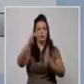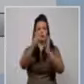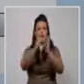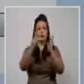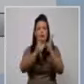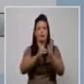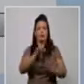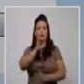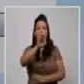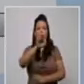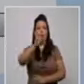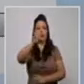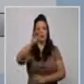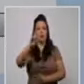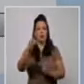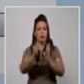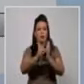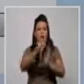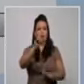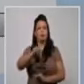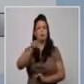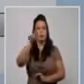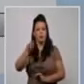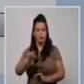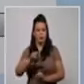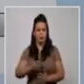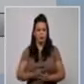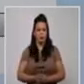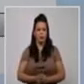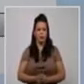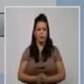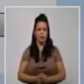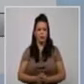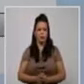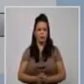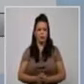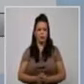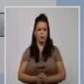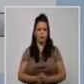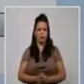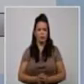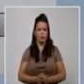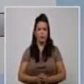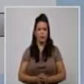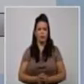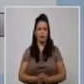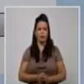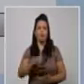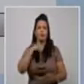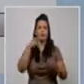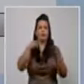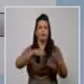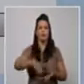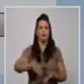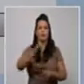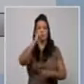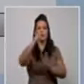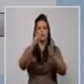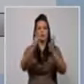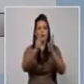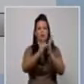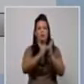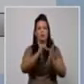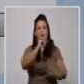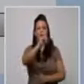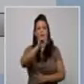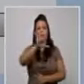11.890.000 personas con la enfermedad, y fallecieron 6.653 personas, lo